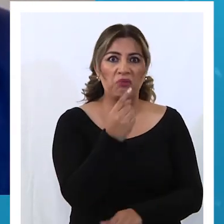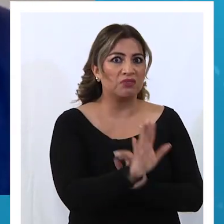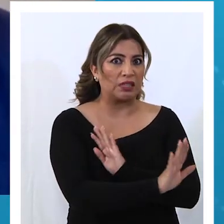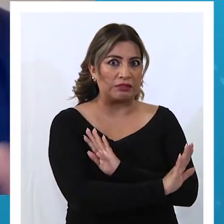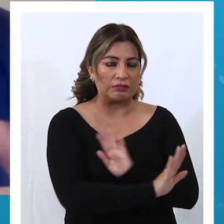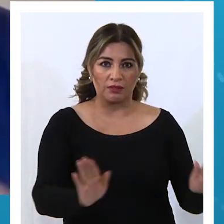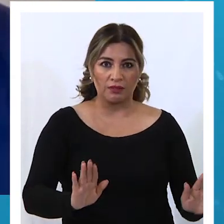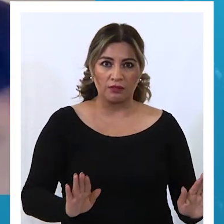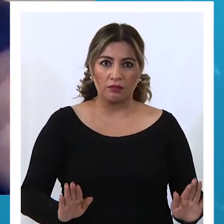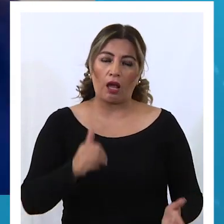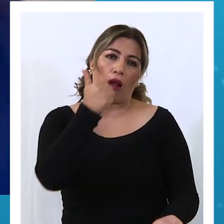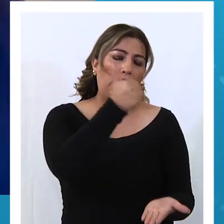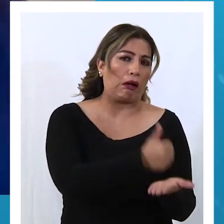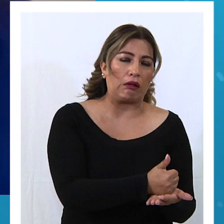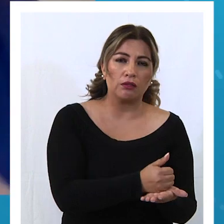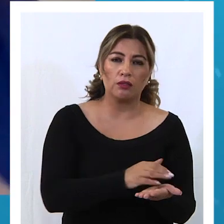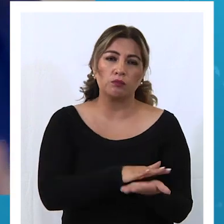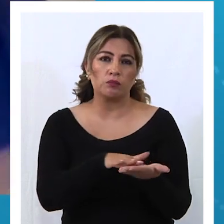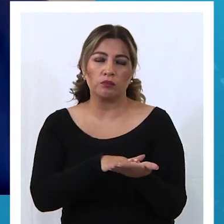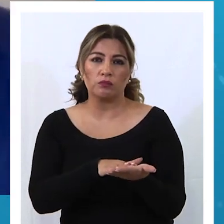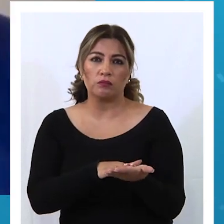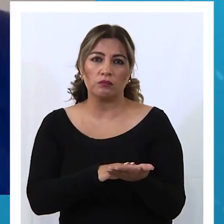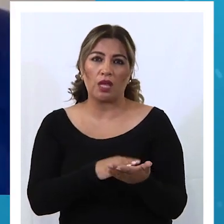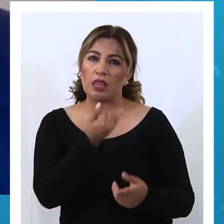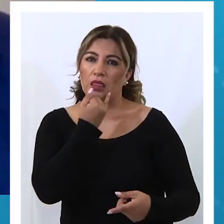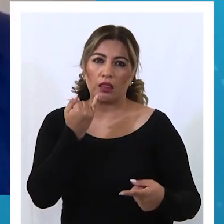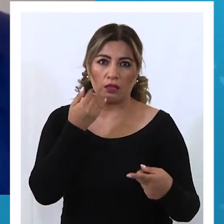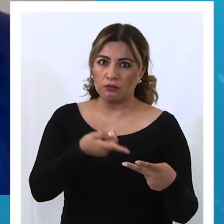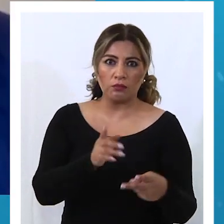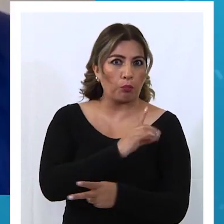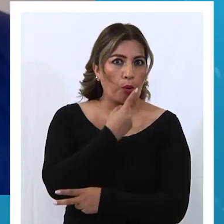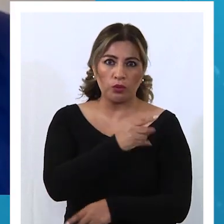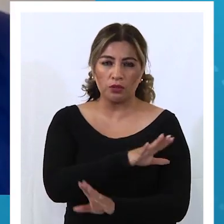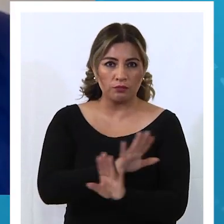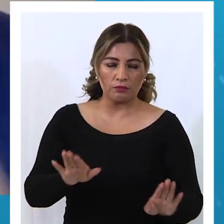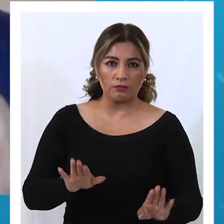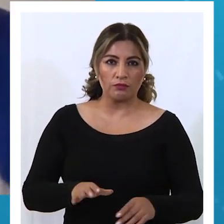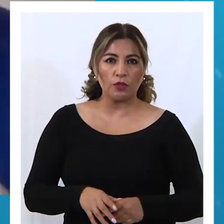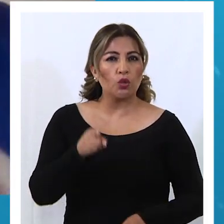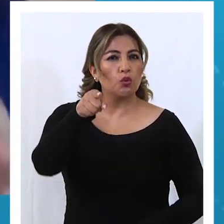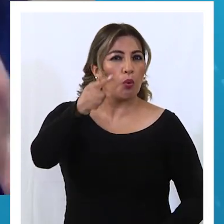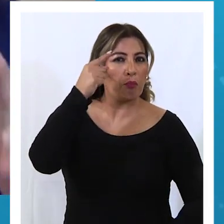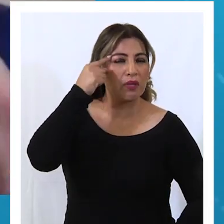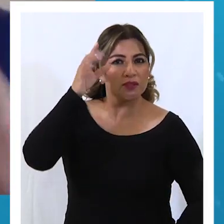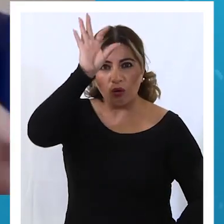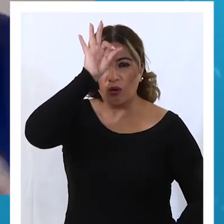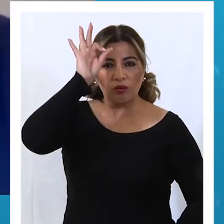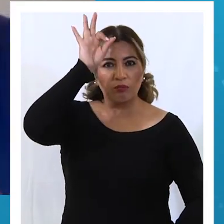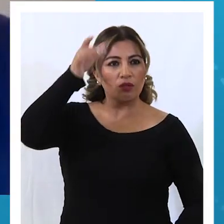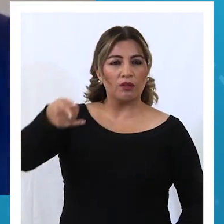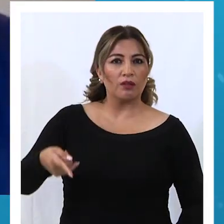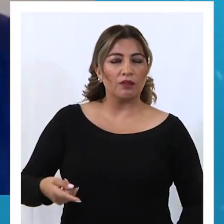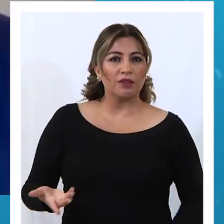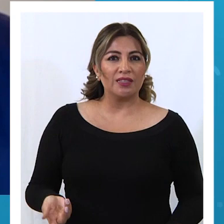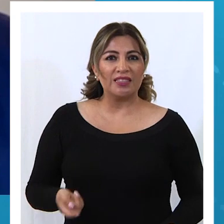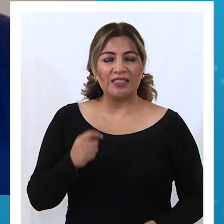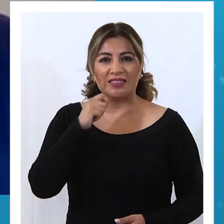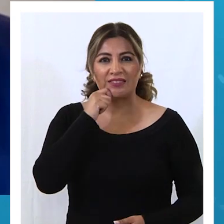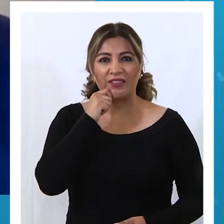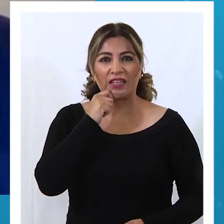autoridades, digamos, al alcalde, qué sé yo. ¿Y no te parece que eso de alguna forma es una muestra